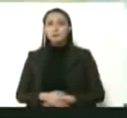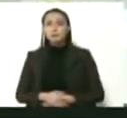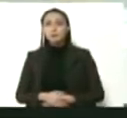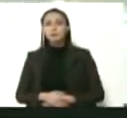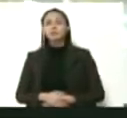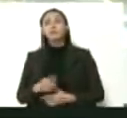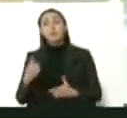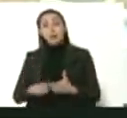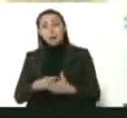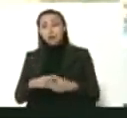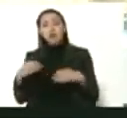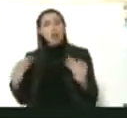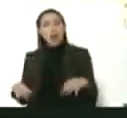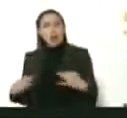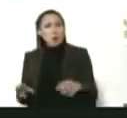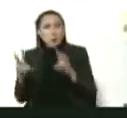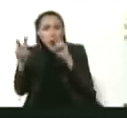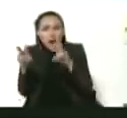Entonces la nueva normalidad,